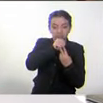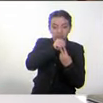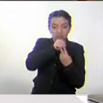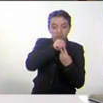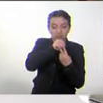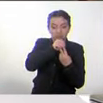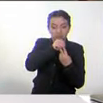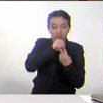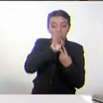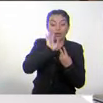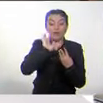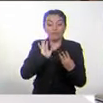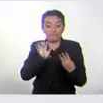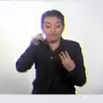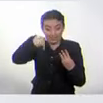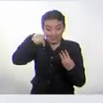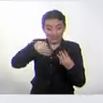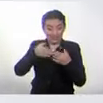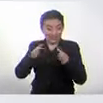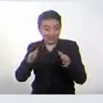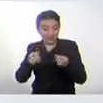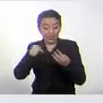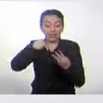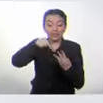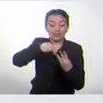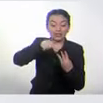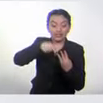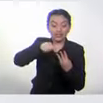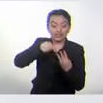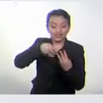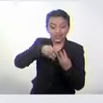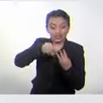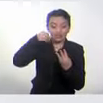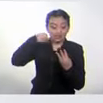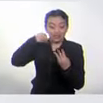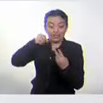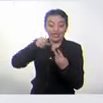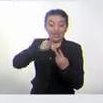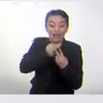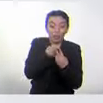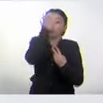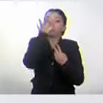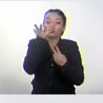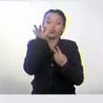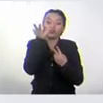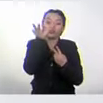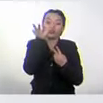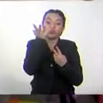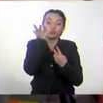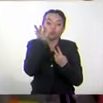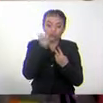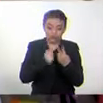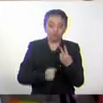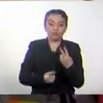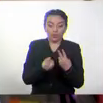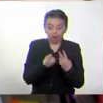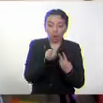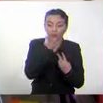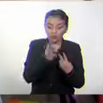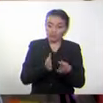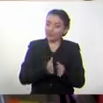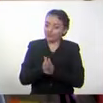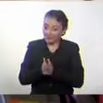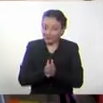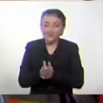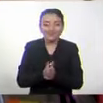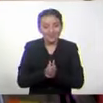al remover uno, los otros 2 aumentaron su intensidad. Muy curioso, ¿verdad? Veamos la